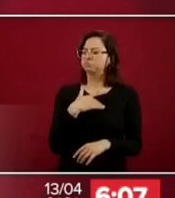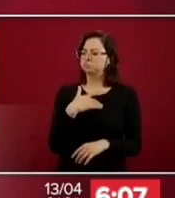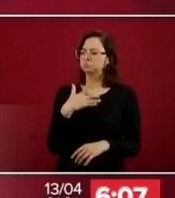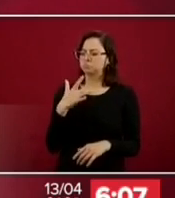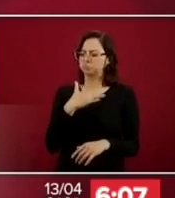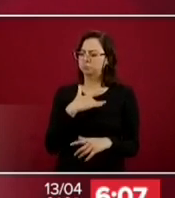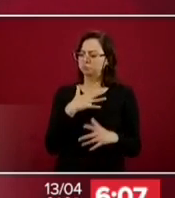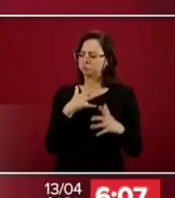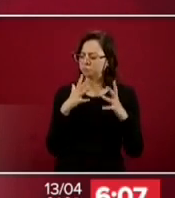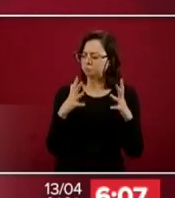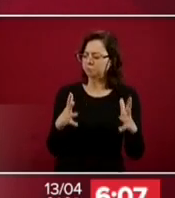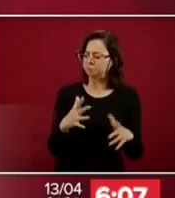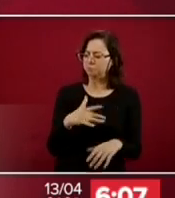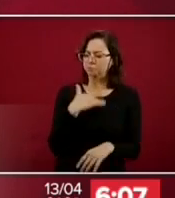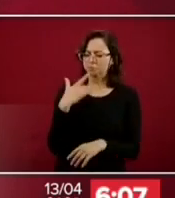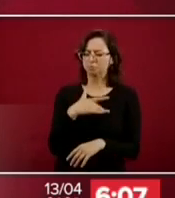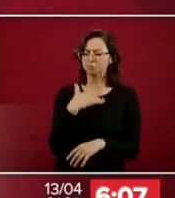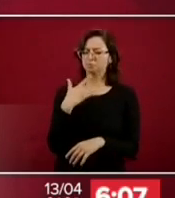generosamente